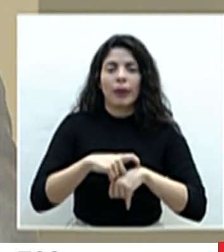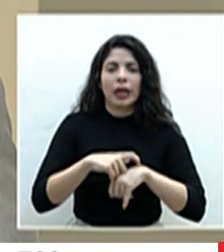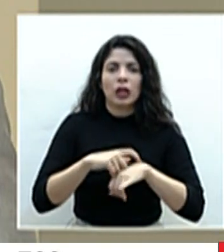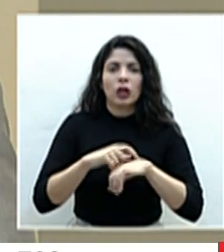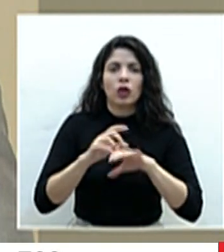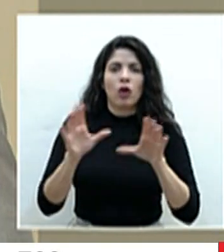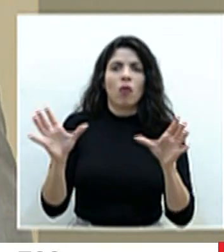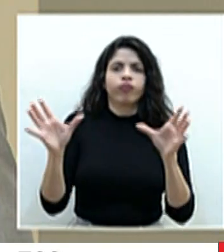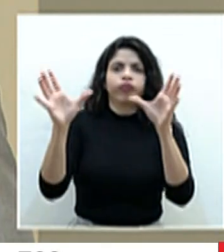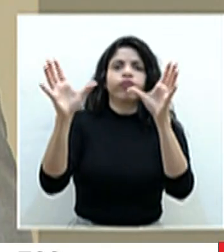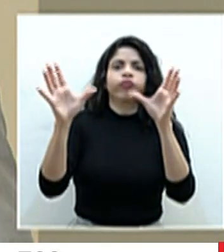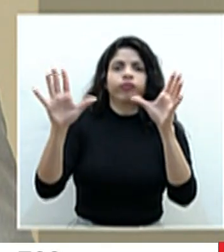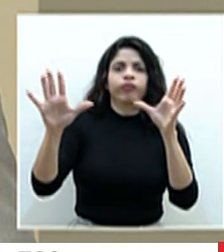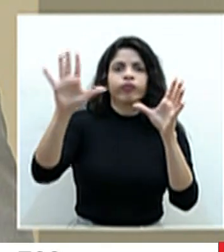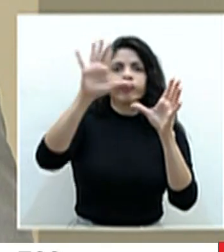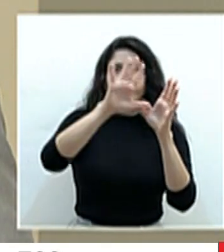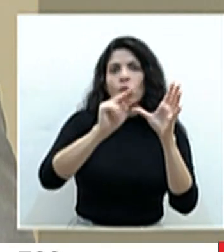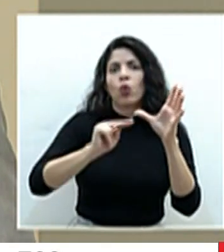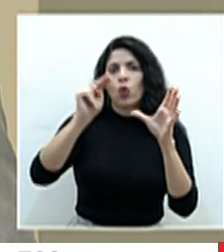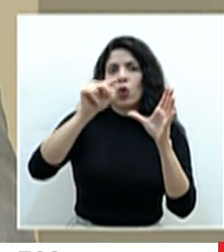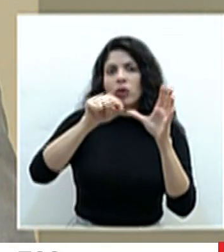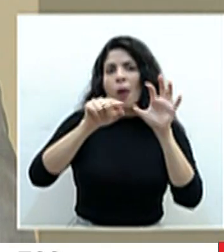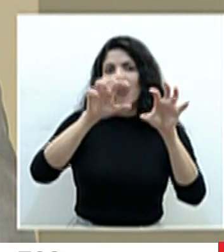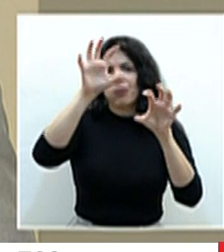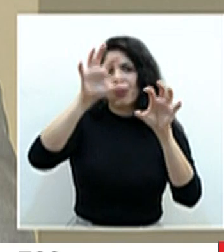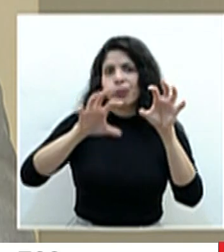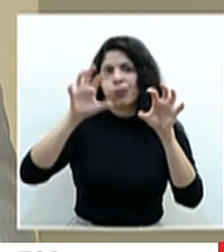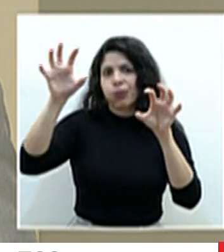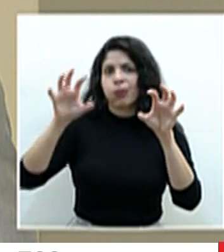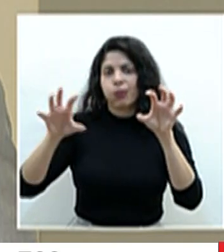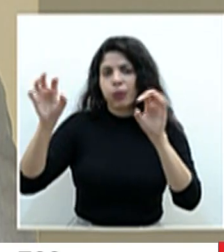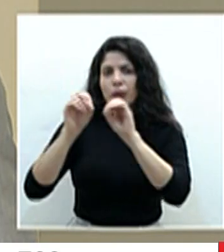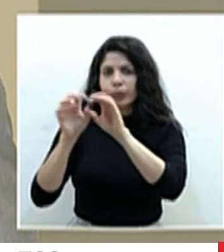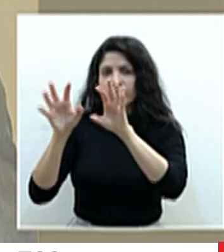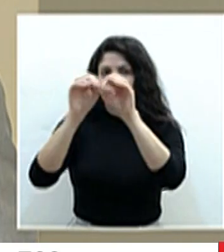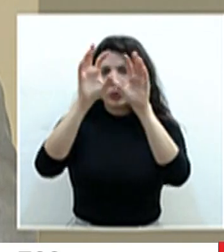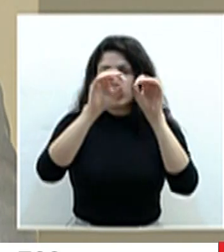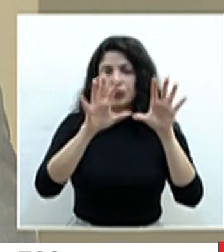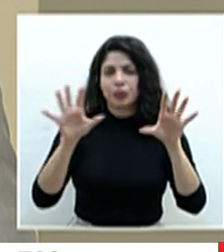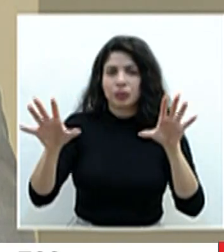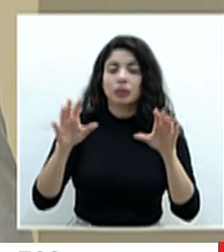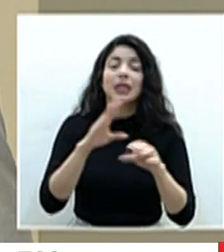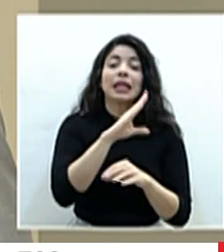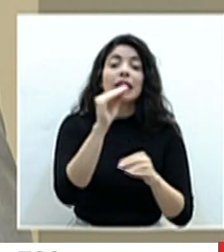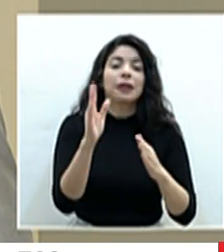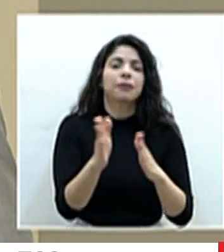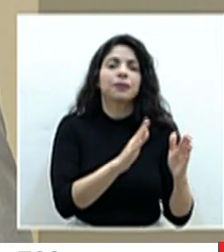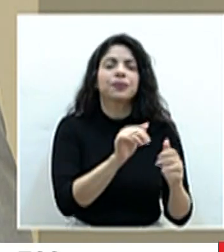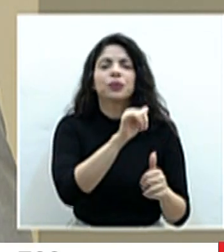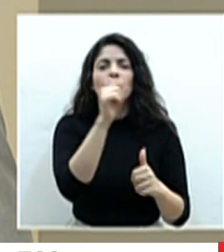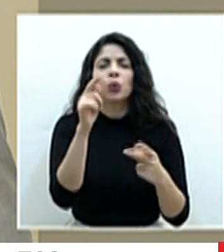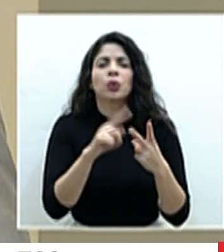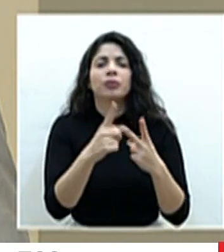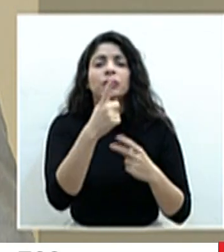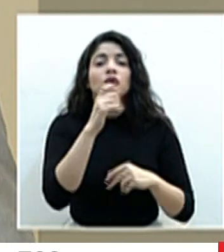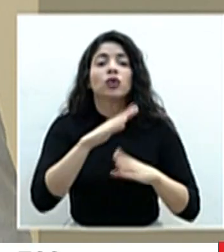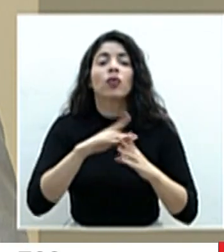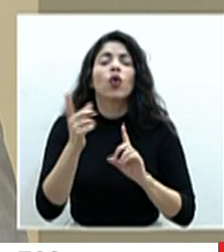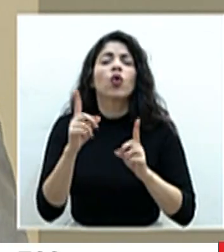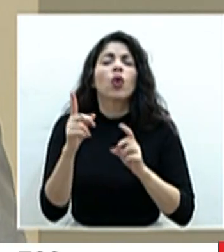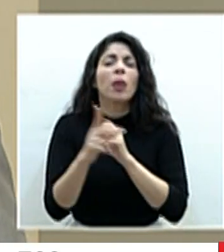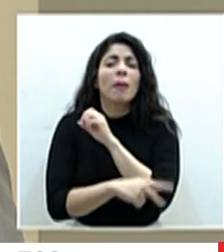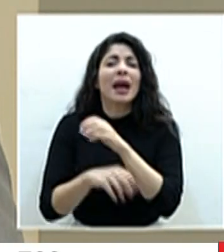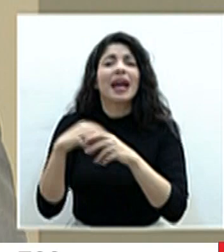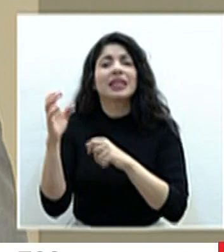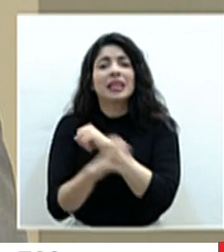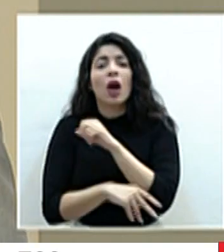la región hacia el norte. Y con respecto al asunto de las nacionalidades, son